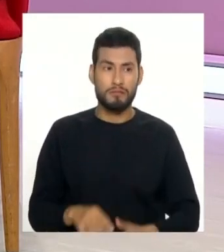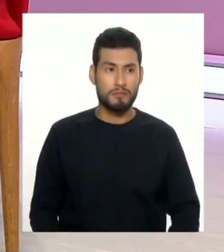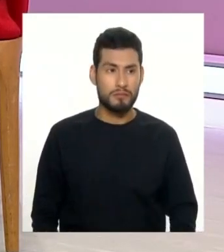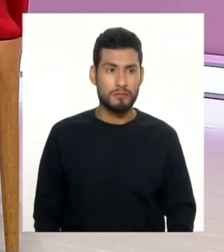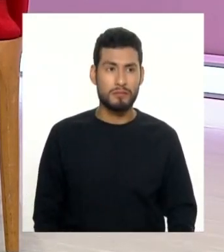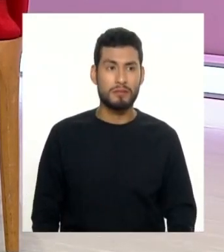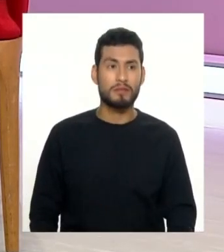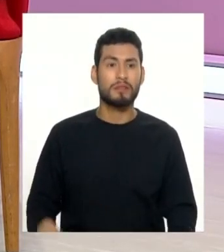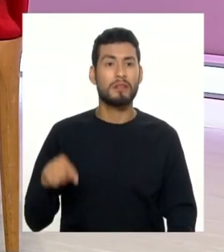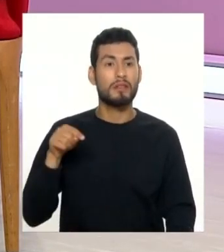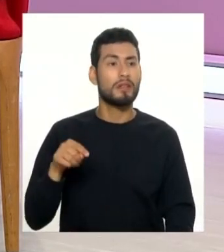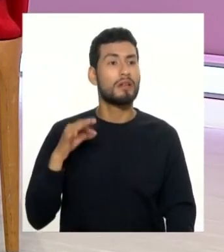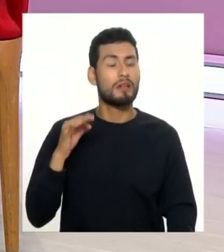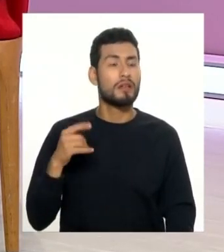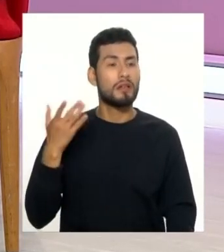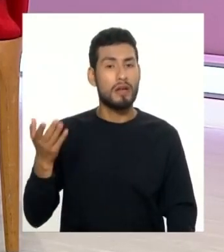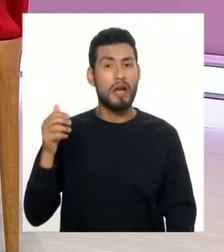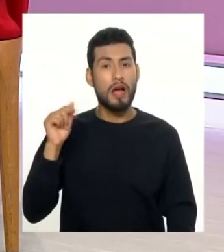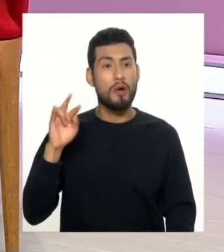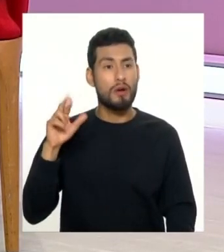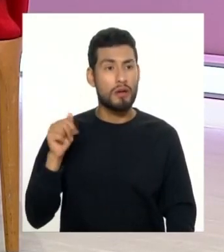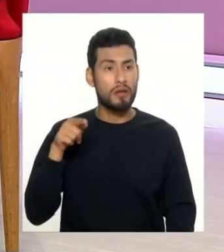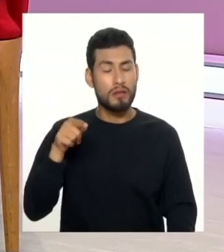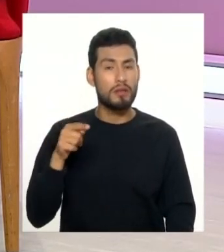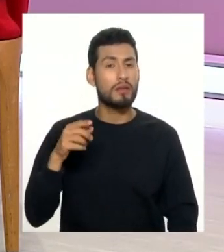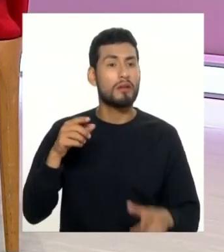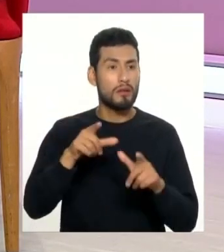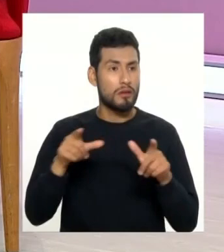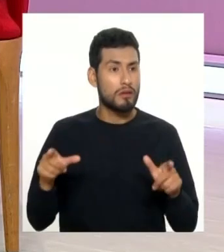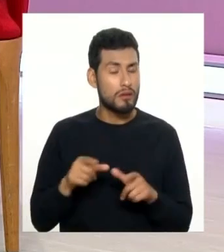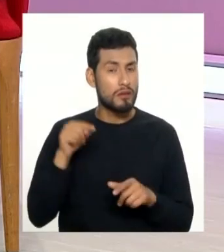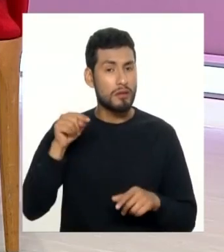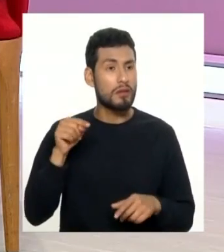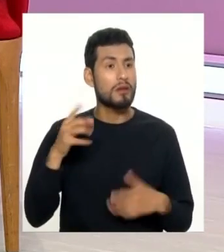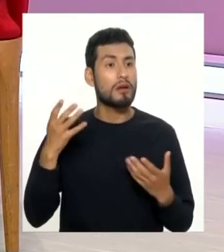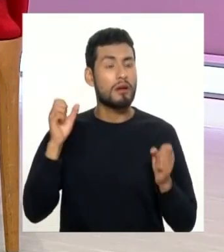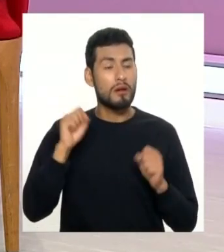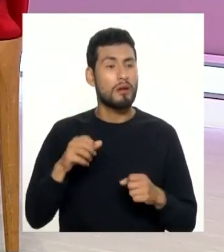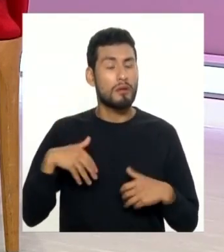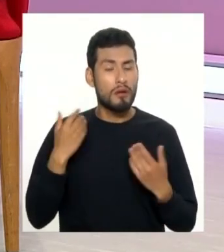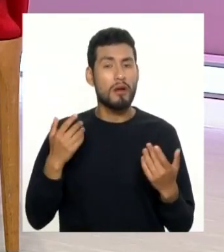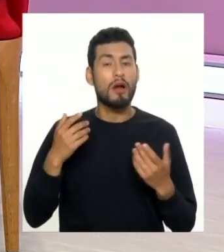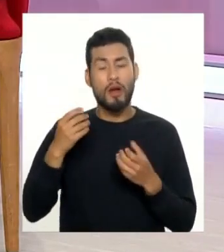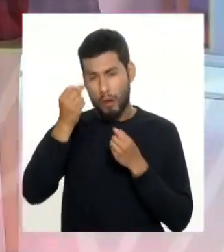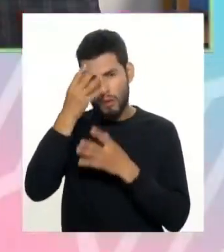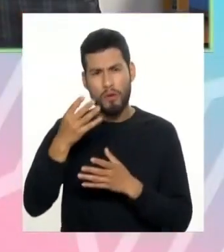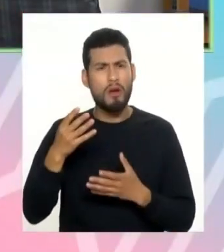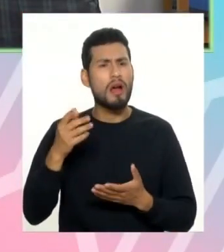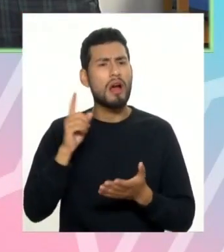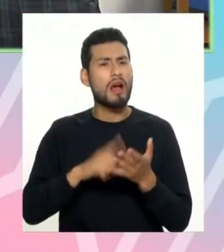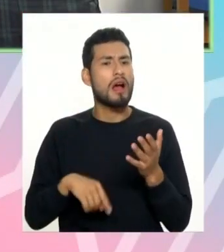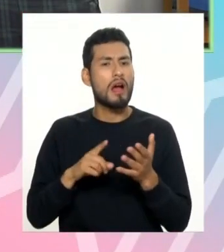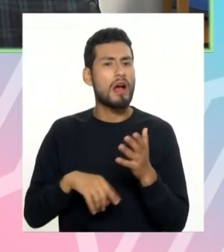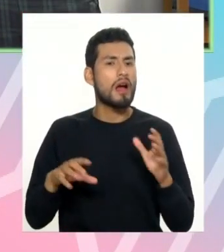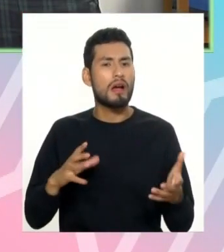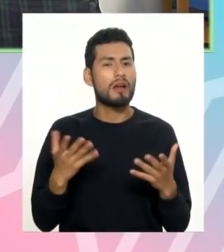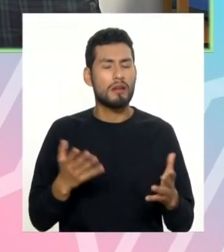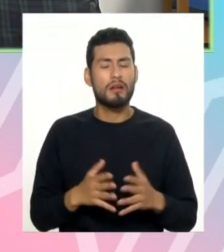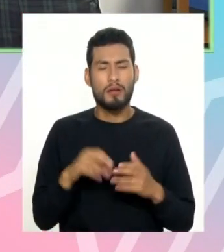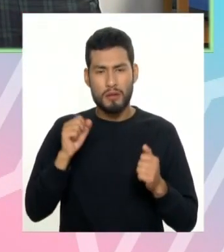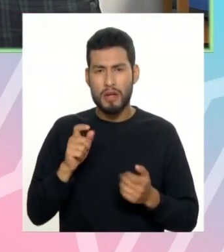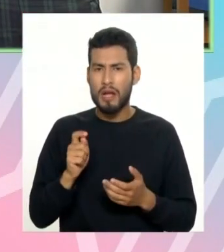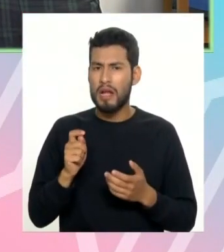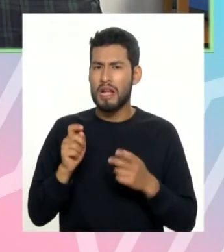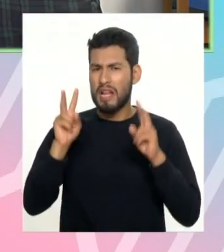eso vamos a conectarnos con Aura, que está en un centro especializado para comentarnos acerca de qué cosas podemos hacer para tratar